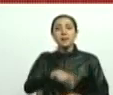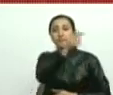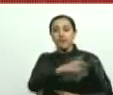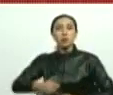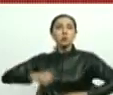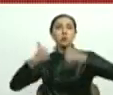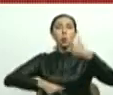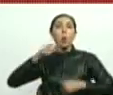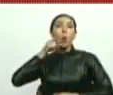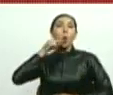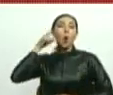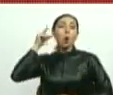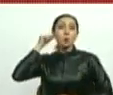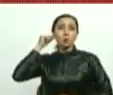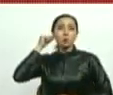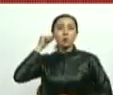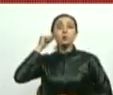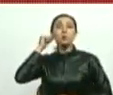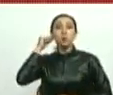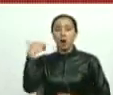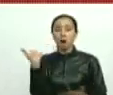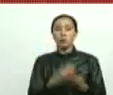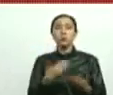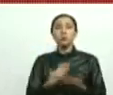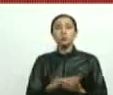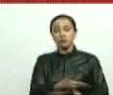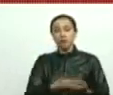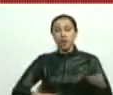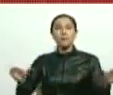y candidatas han sido propuestas desde la base.